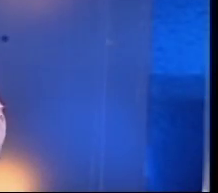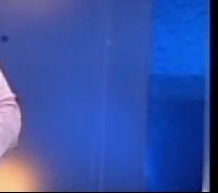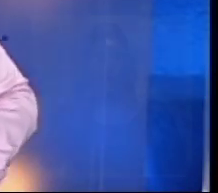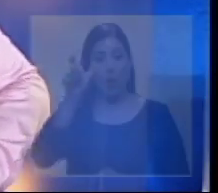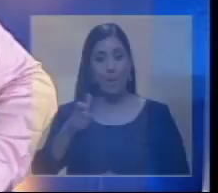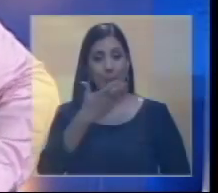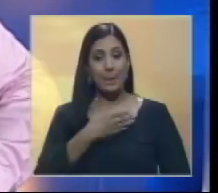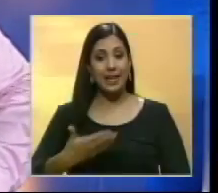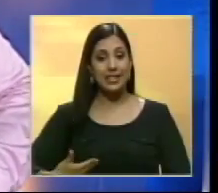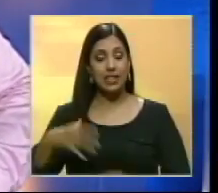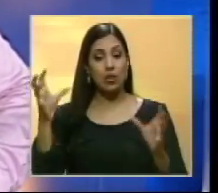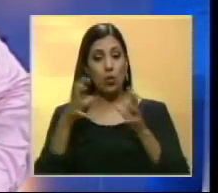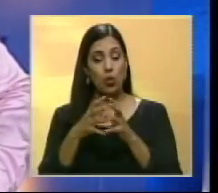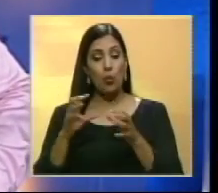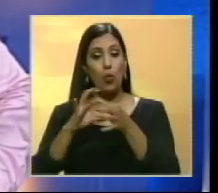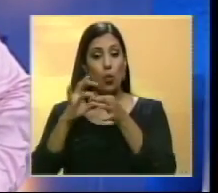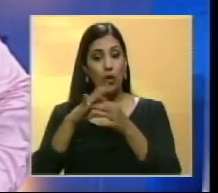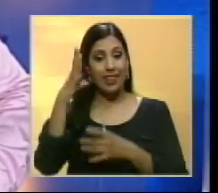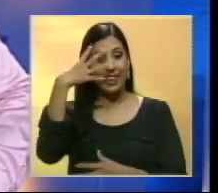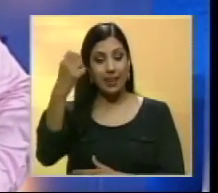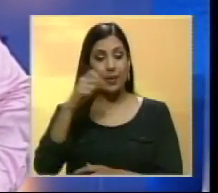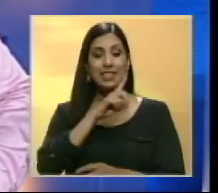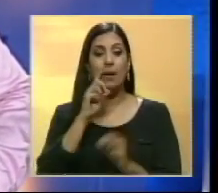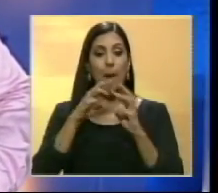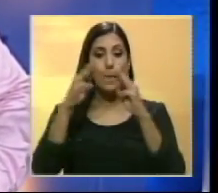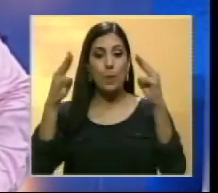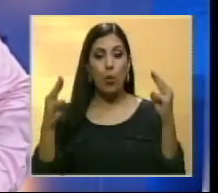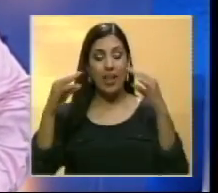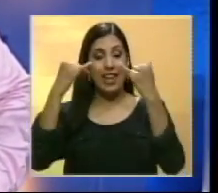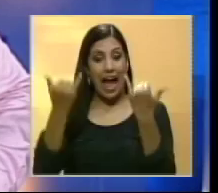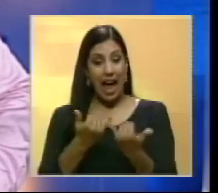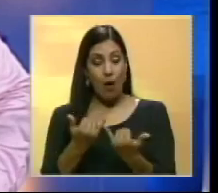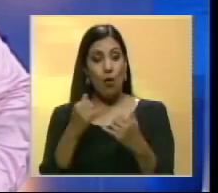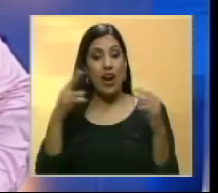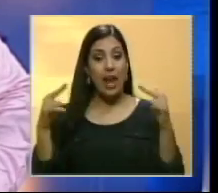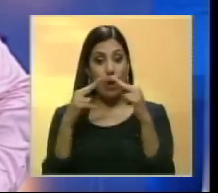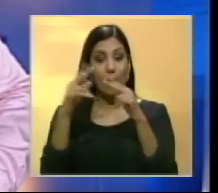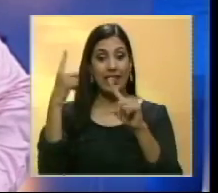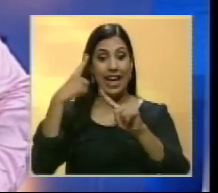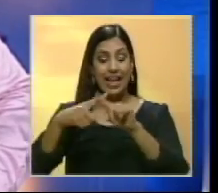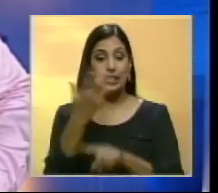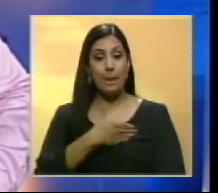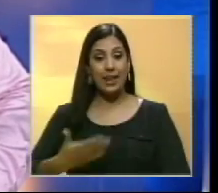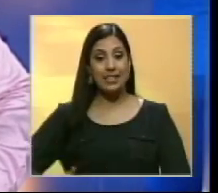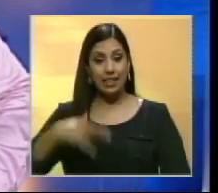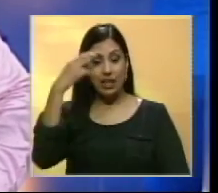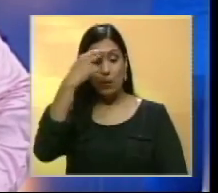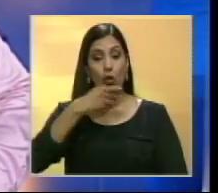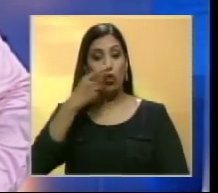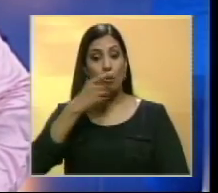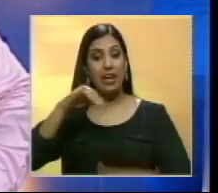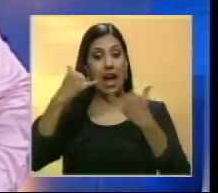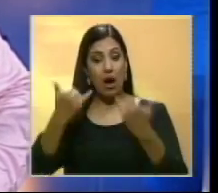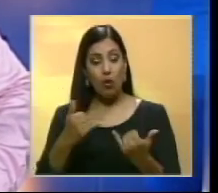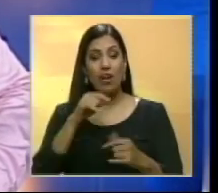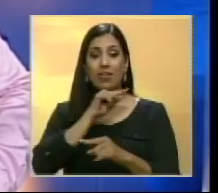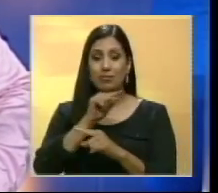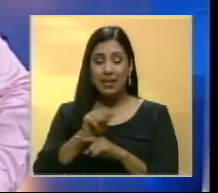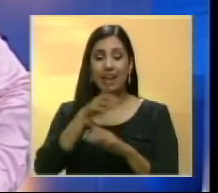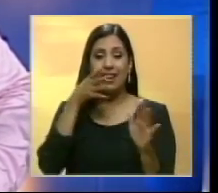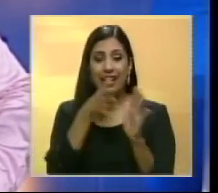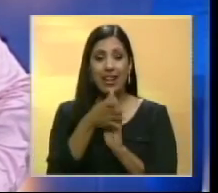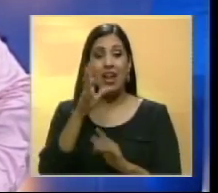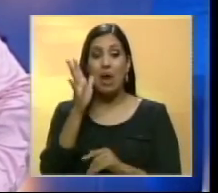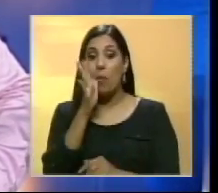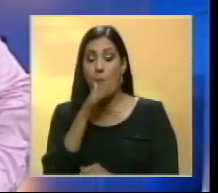Irán Gaviria, presidente del Partido Unión y Entendimiento Puente, sostuvo un encuentro con el expresidente dominicano Leonel Fernández, donde insistió en que de